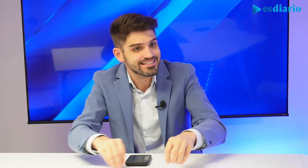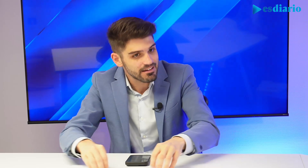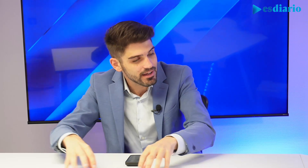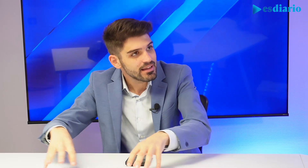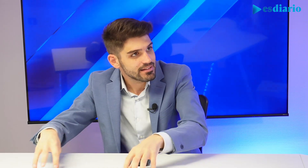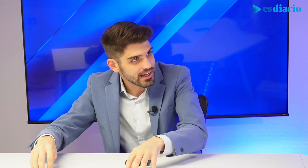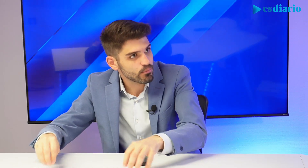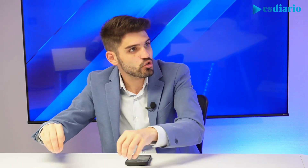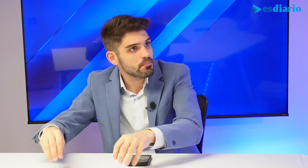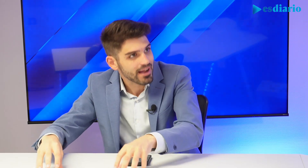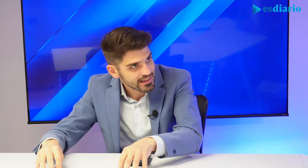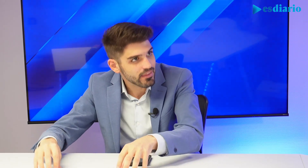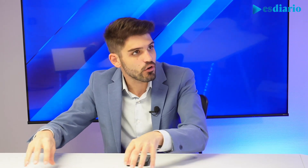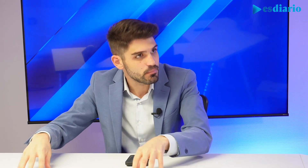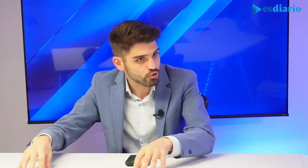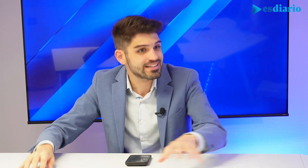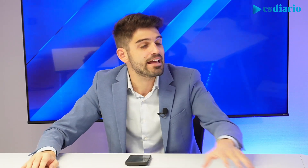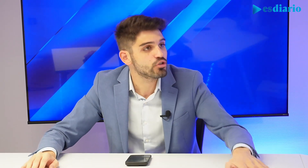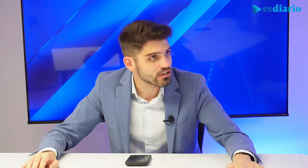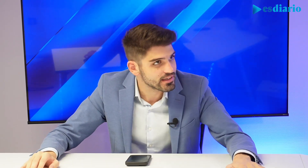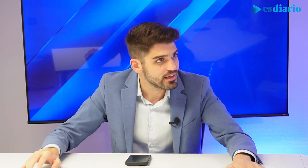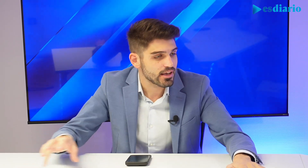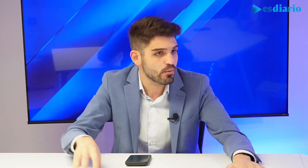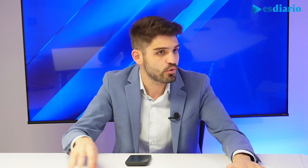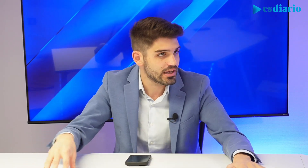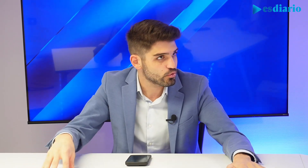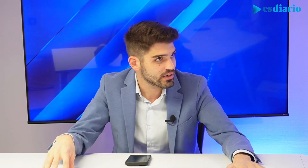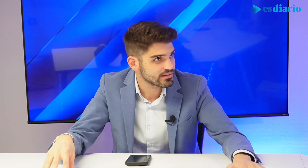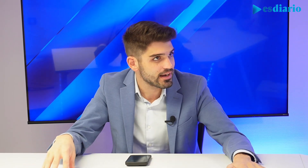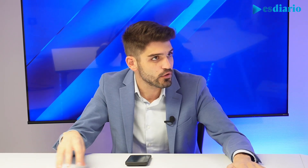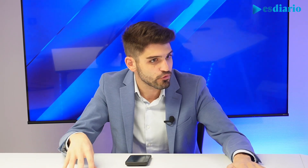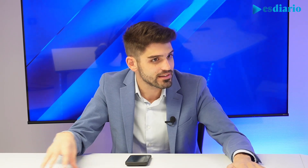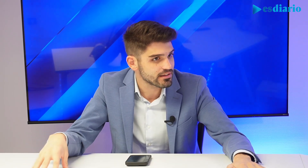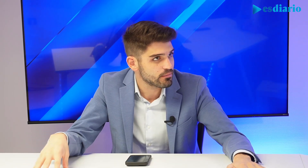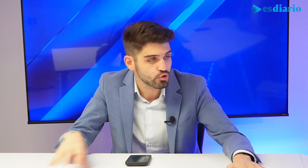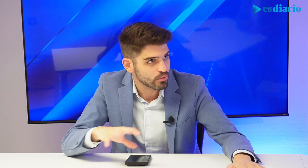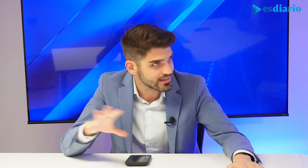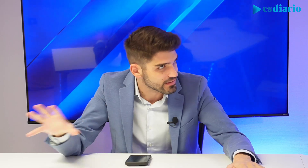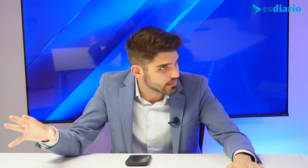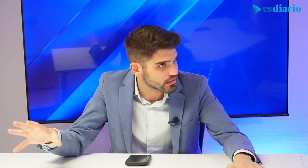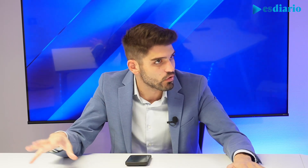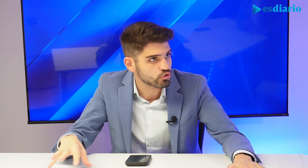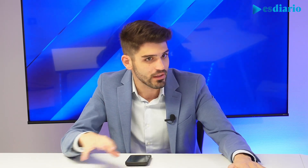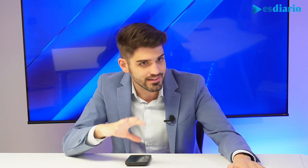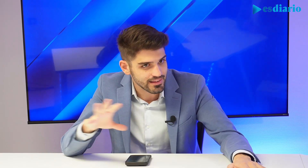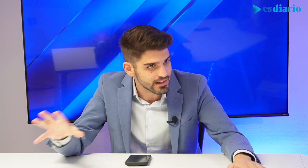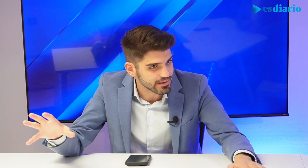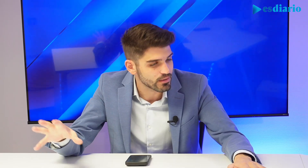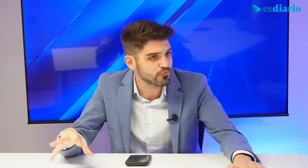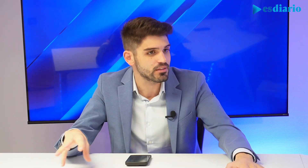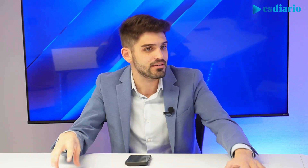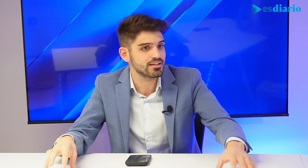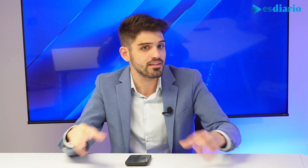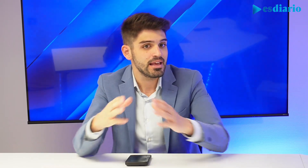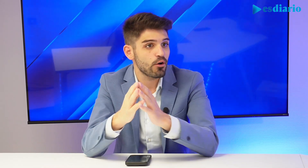una enmienda que estaba, digamos, pactada con el PSOE. Tanto es así que, como publicamos en ese diario, fuentes muy solventes del Partido Socialista y de la